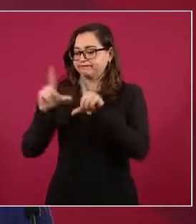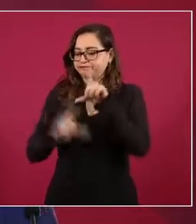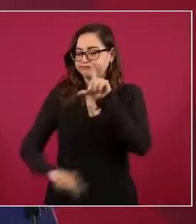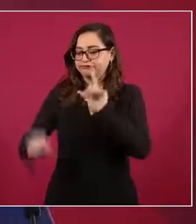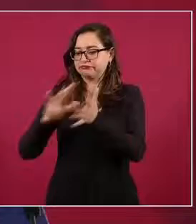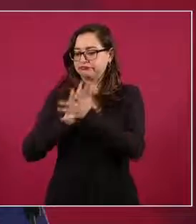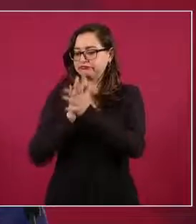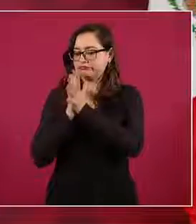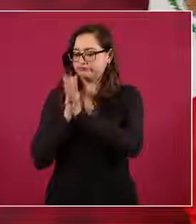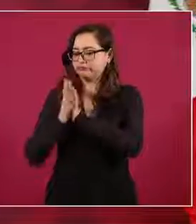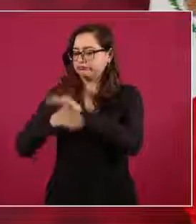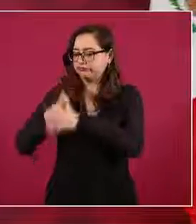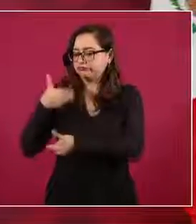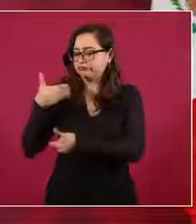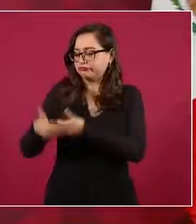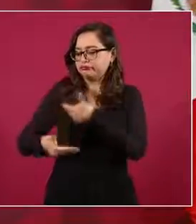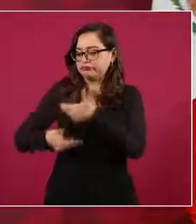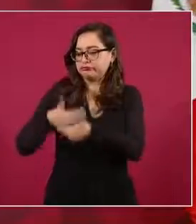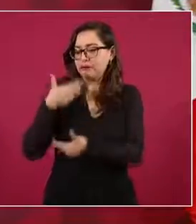pues es